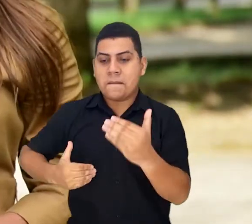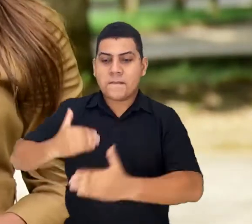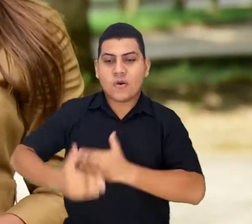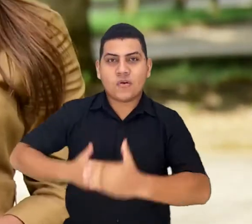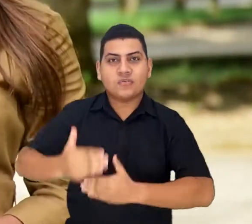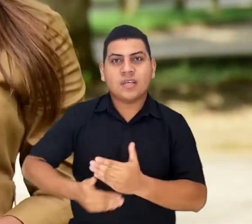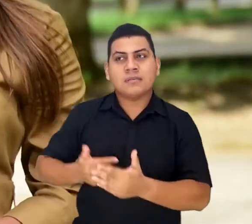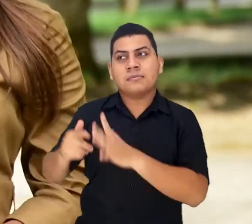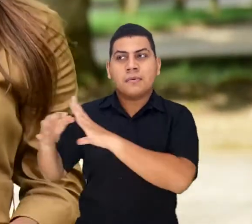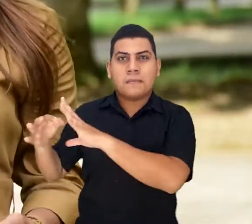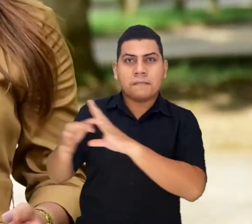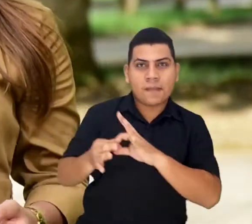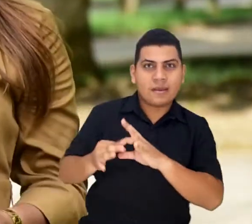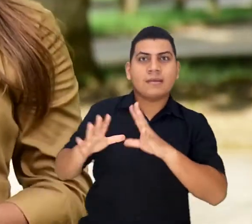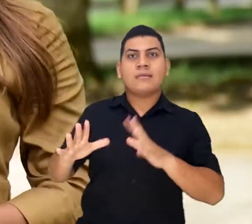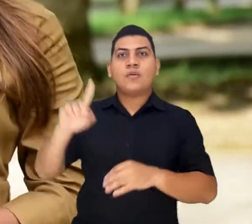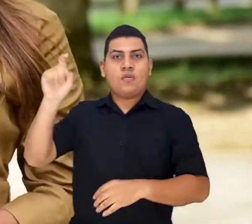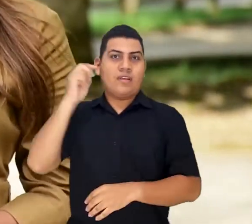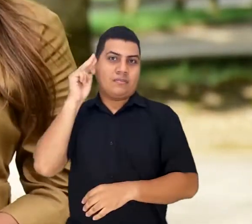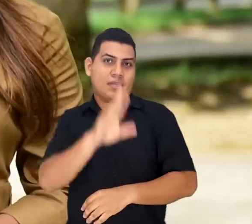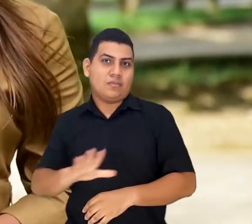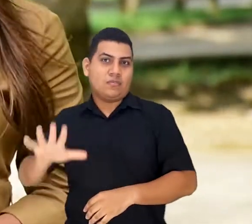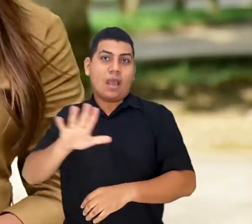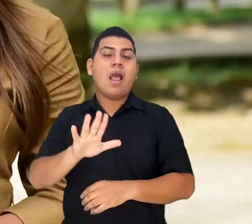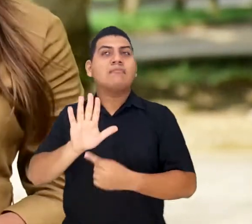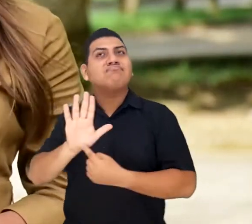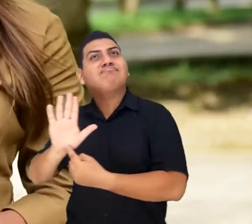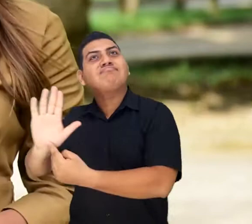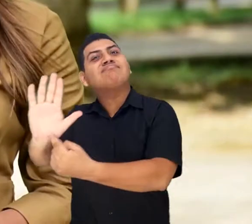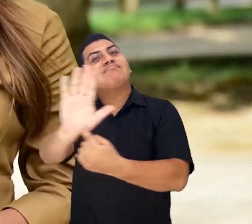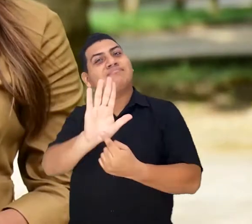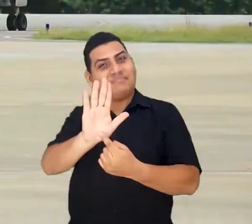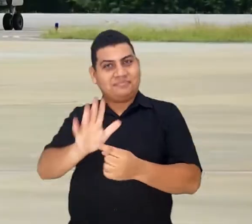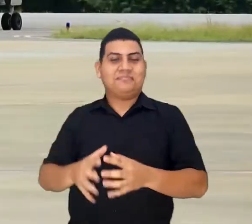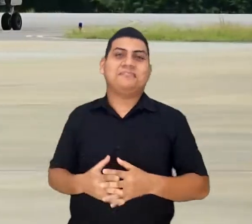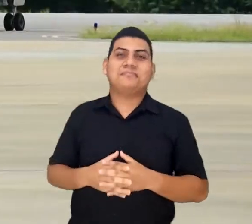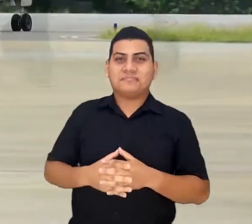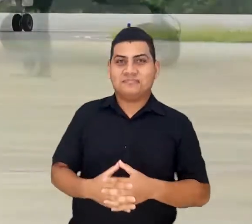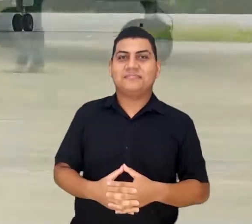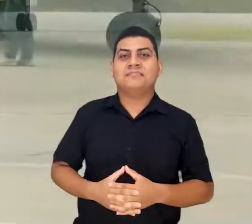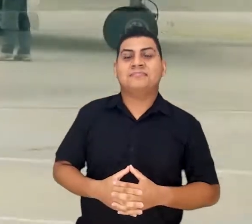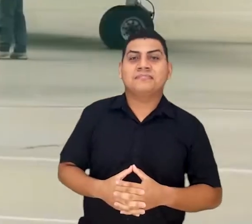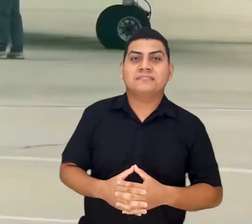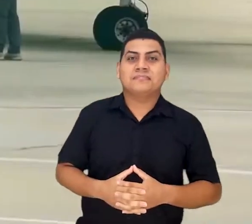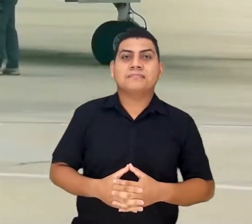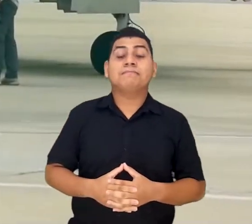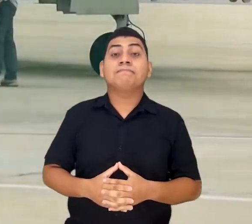encadenamiento productivo de la yuca y trabajando articuladamente con el gobierno nacional.